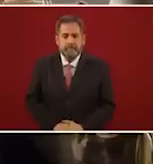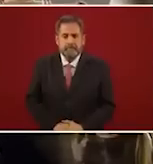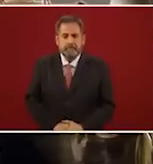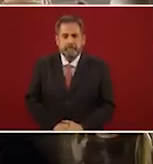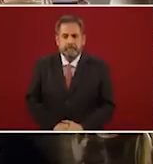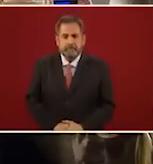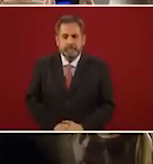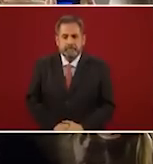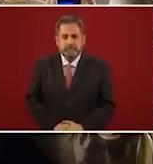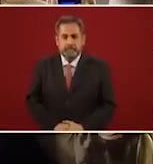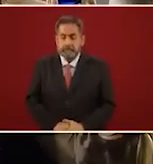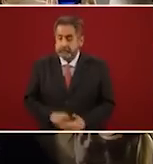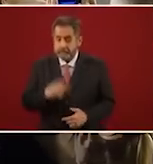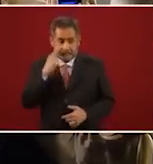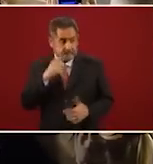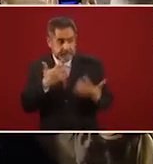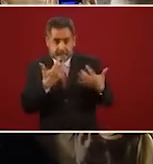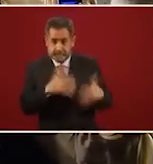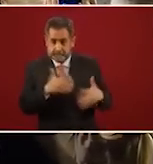Estas empresas